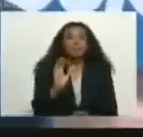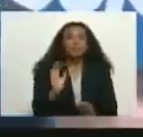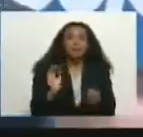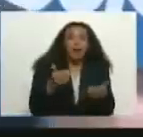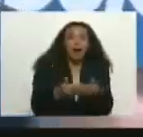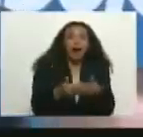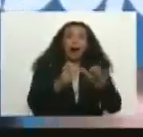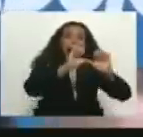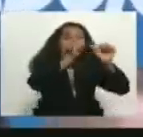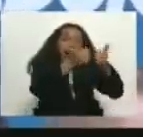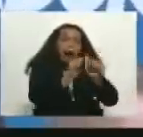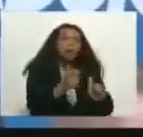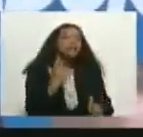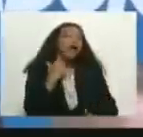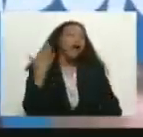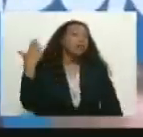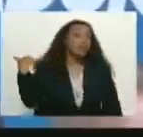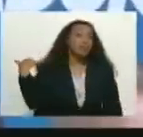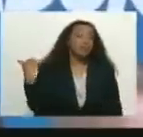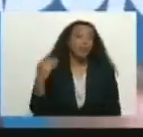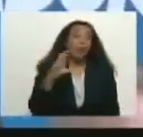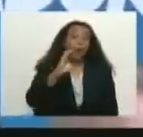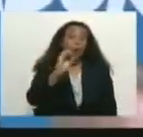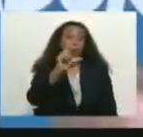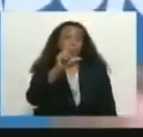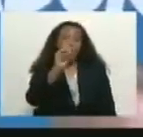Arte colonial, arte colonial.